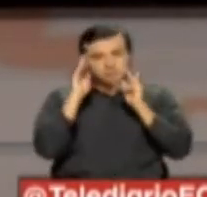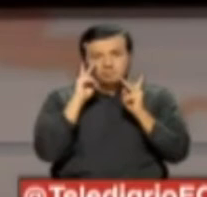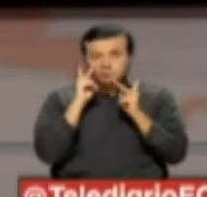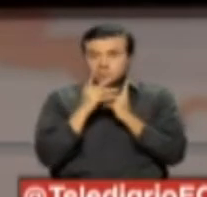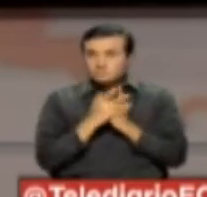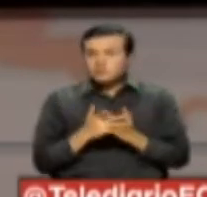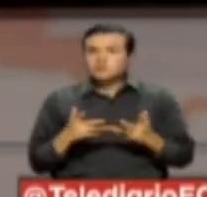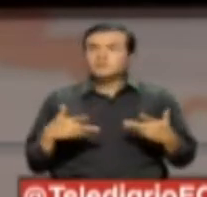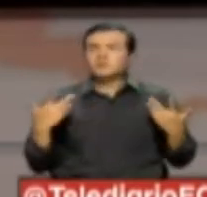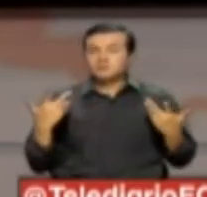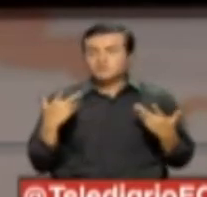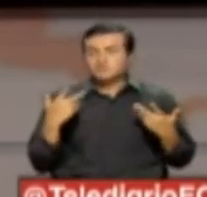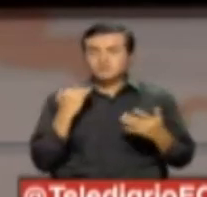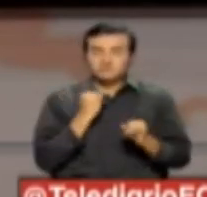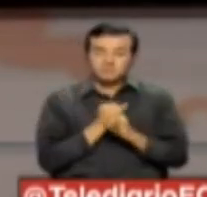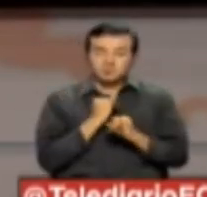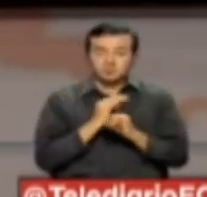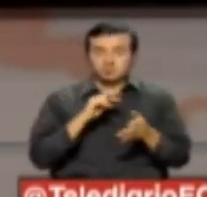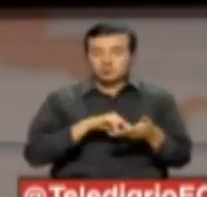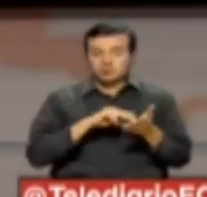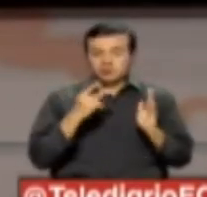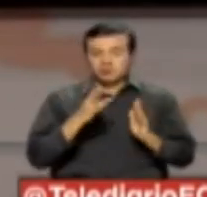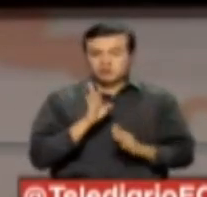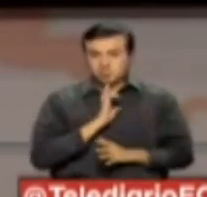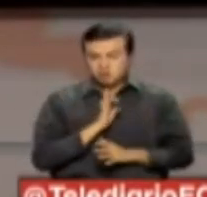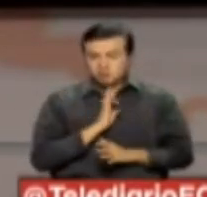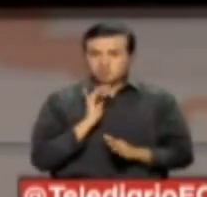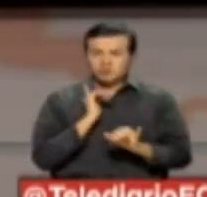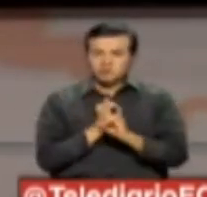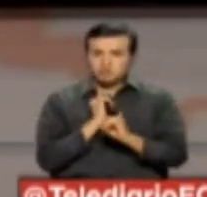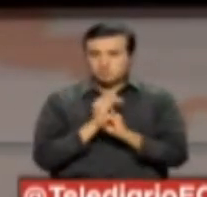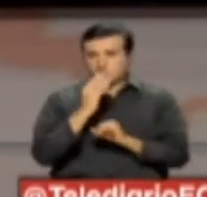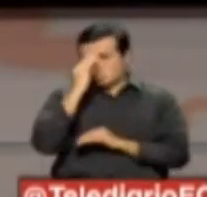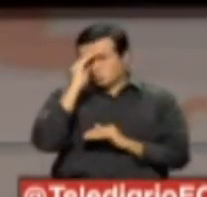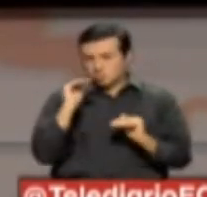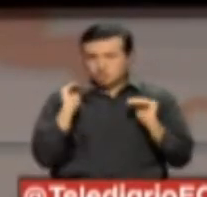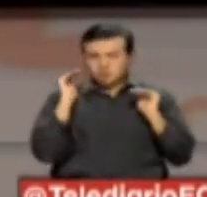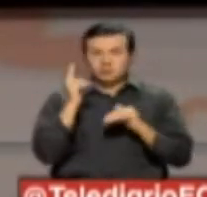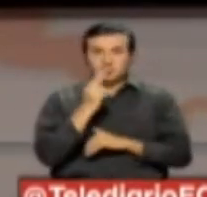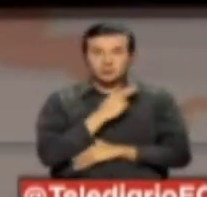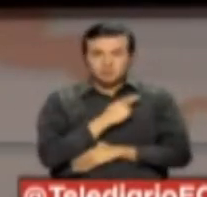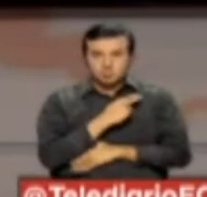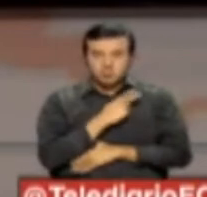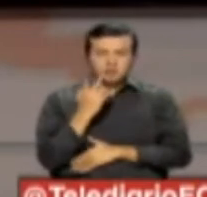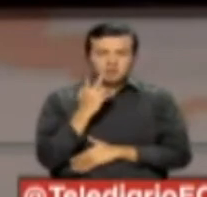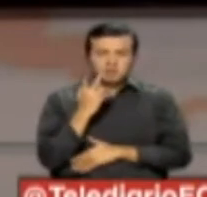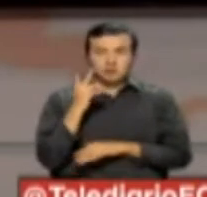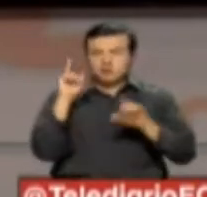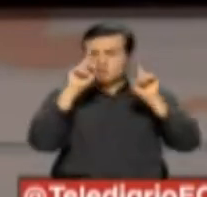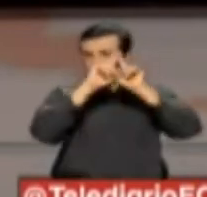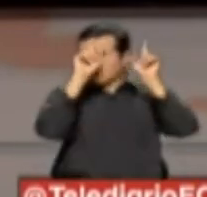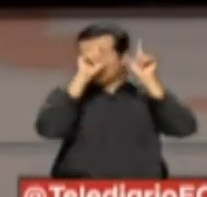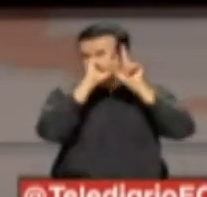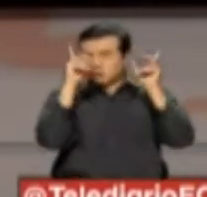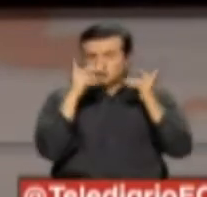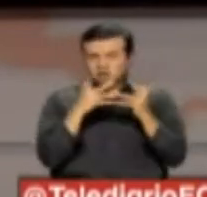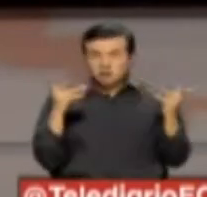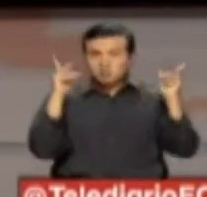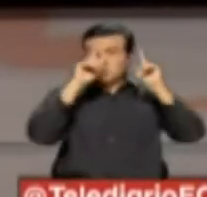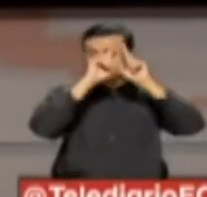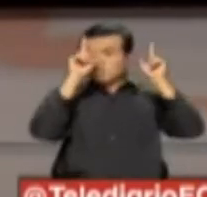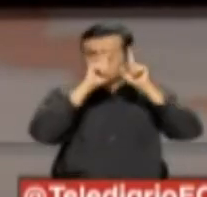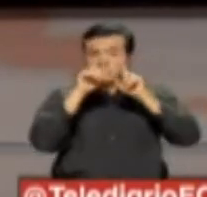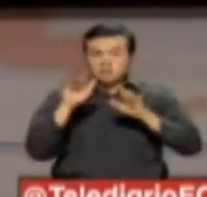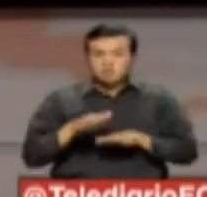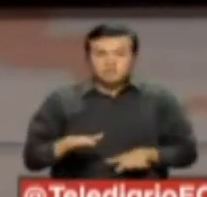por ejemplo a los institutos técnicos y tecnológicos a las instituciones de educación superior las universidades al sector empresarial el sector empresarial